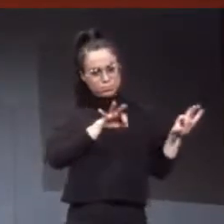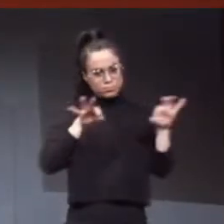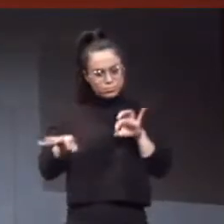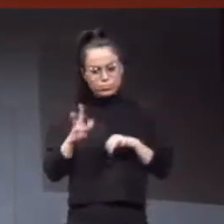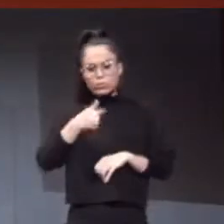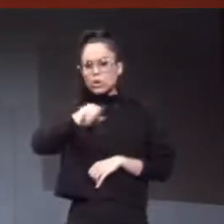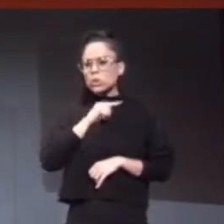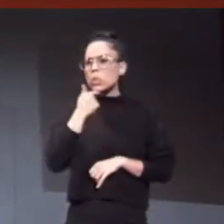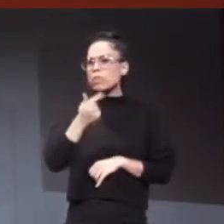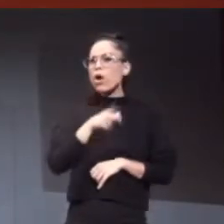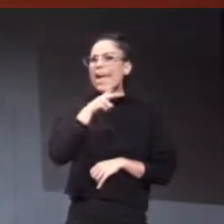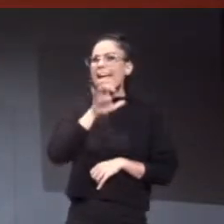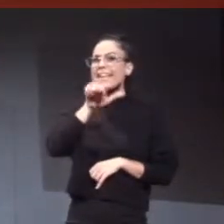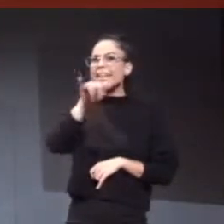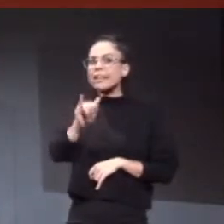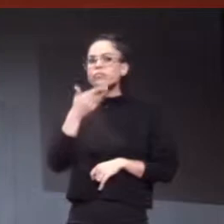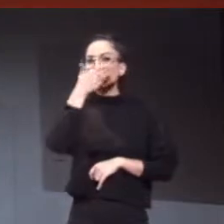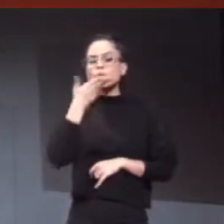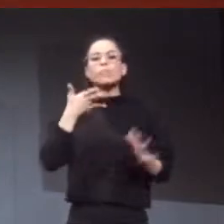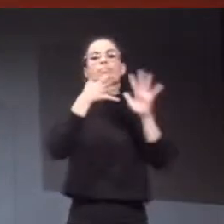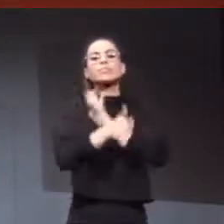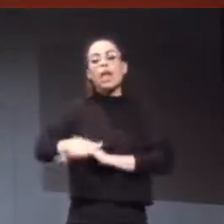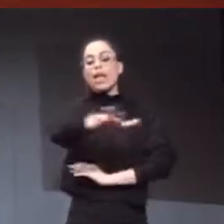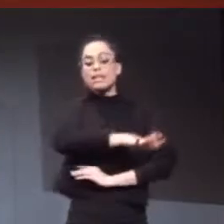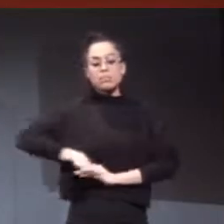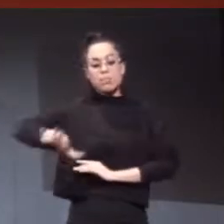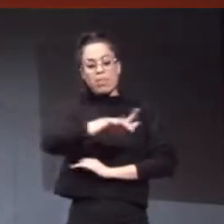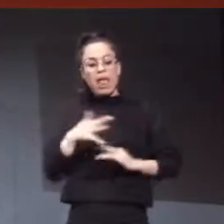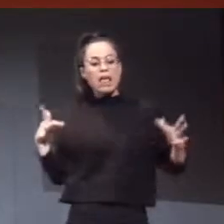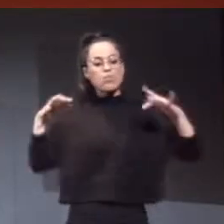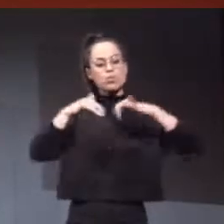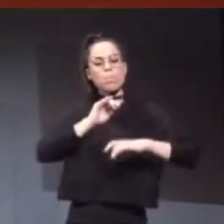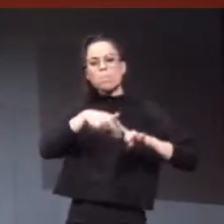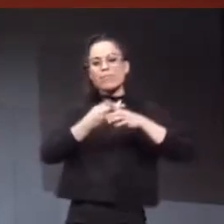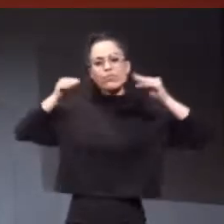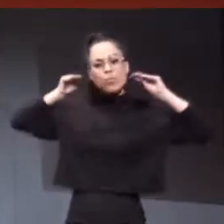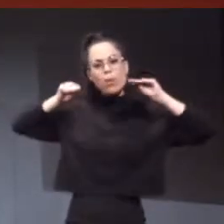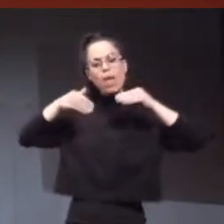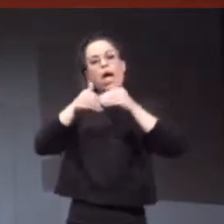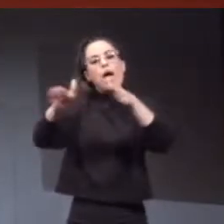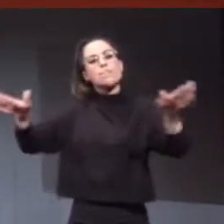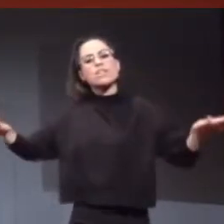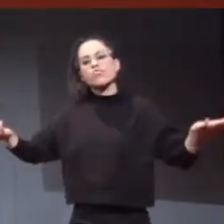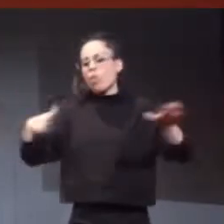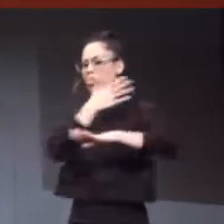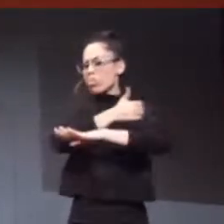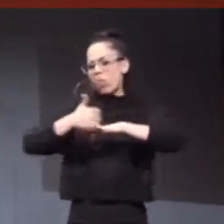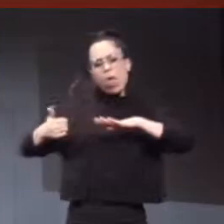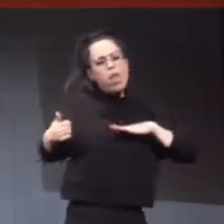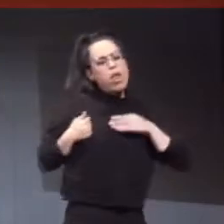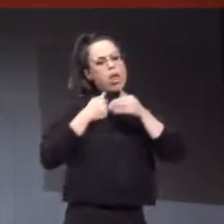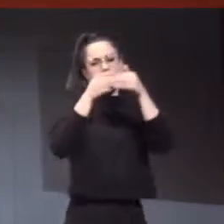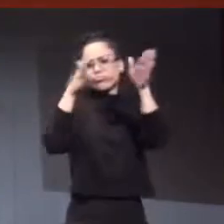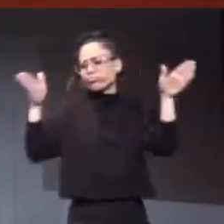decimos EI Escola, estamos hablando de un espacio de encuentro y formación abierto a toda la ciudadanía, cuyo objetivo